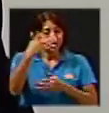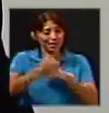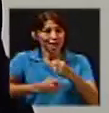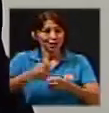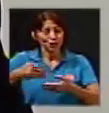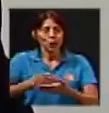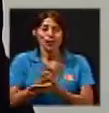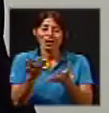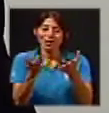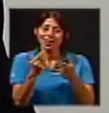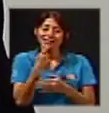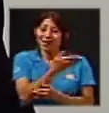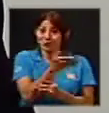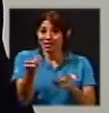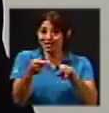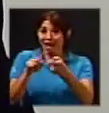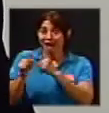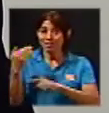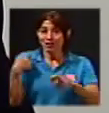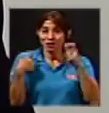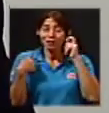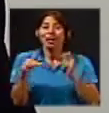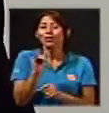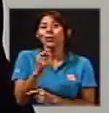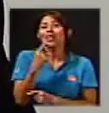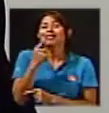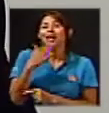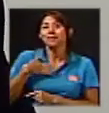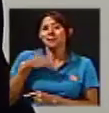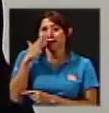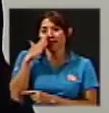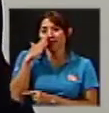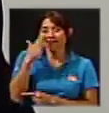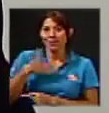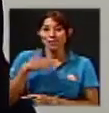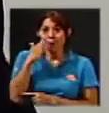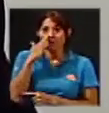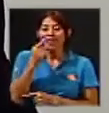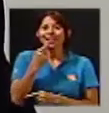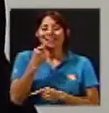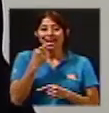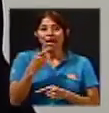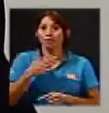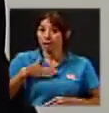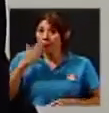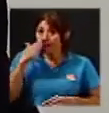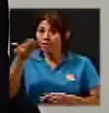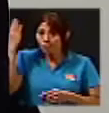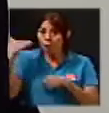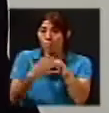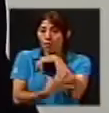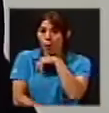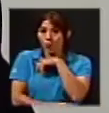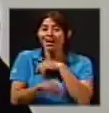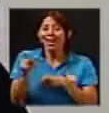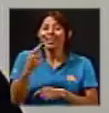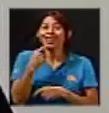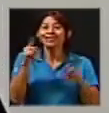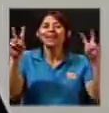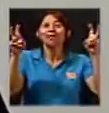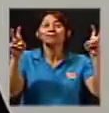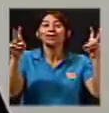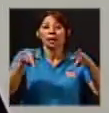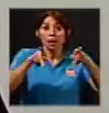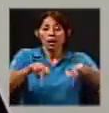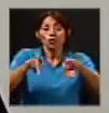decirle a las amigas y amigos un poco lo que decía mi madre. Mi madre decía que los pobres, y mi madre fue pobre, los pobres, la